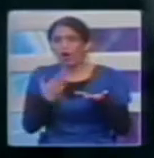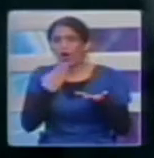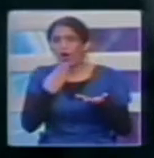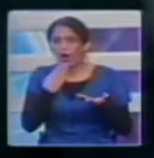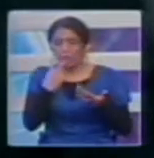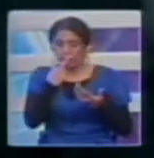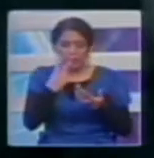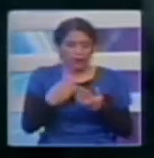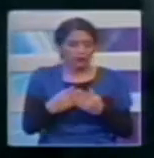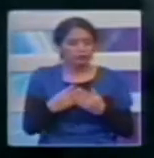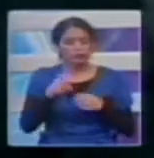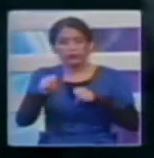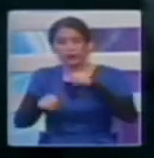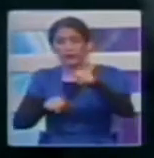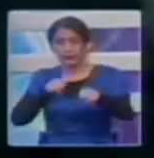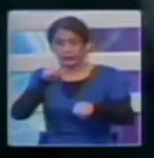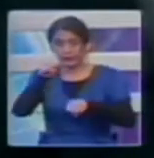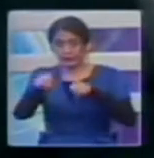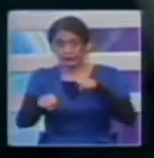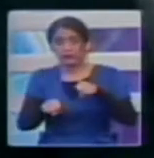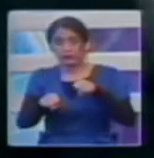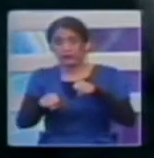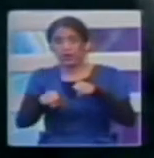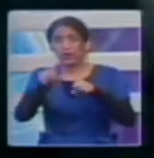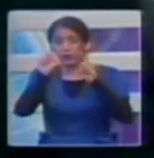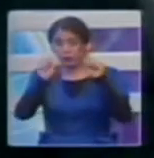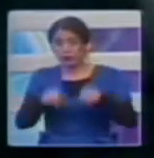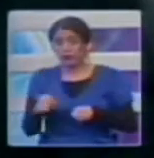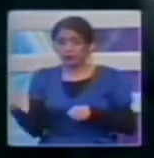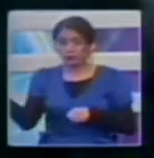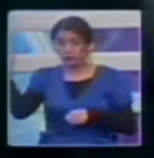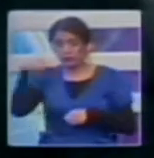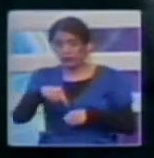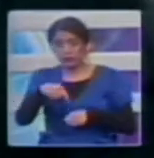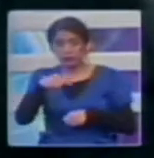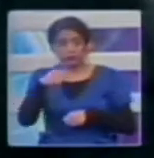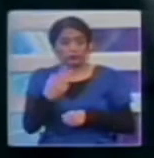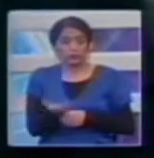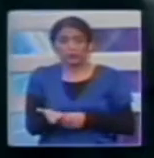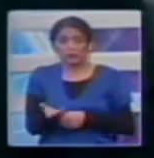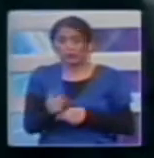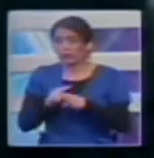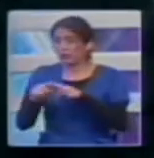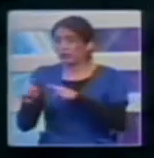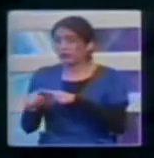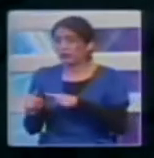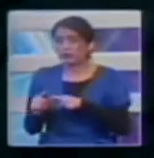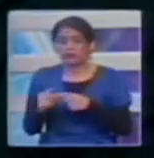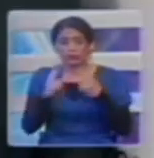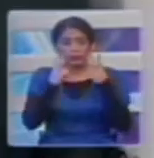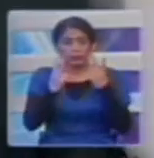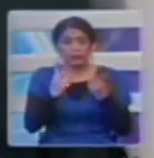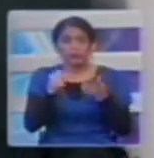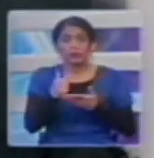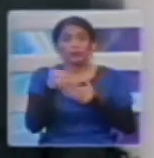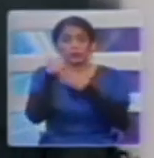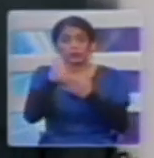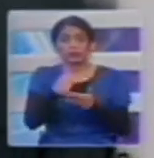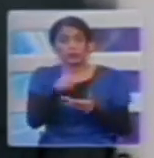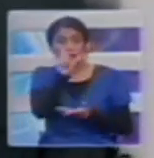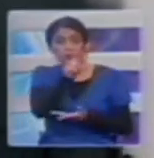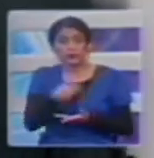tiene puertas abiertas a muchas de las necesidades de la ciudadanía de nuestro país. ¿Para